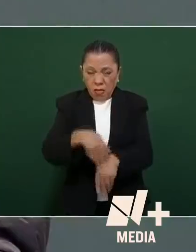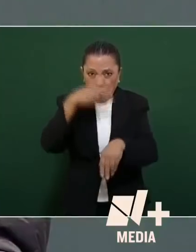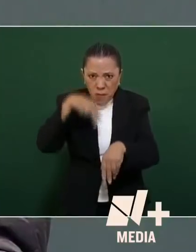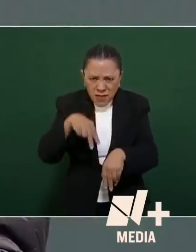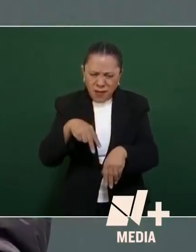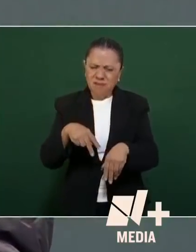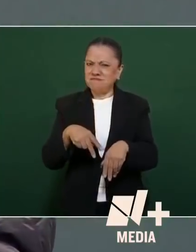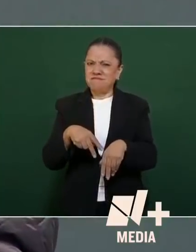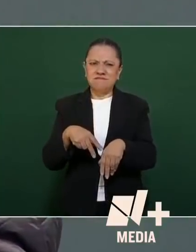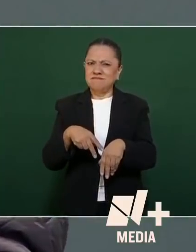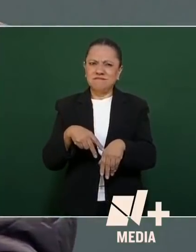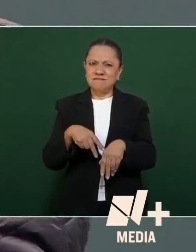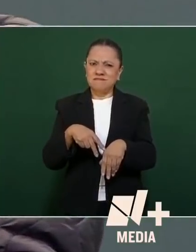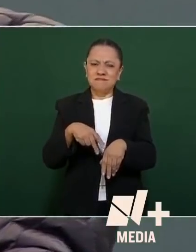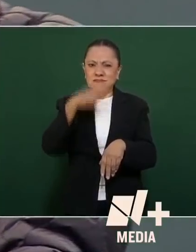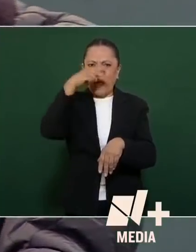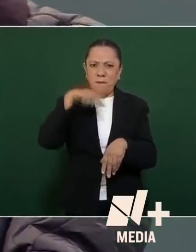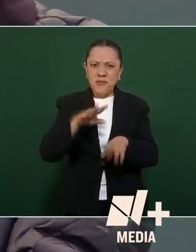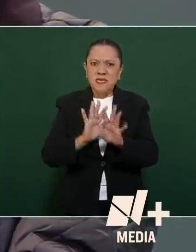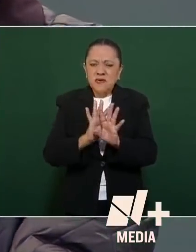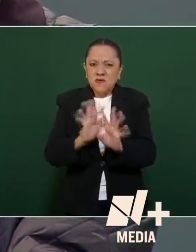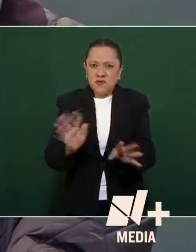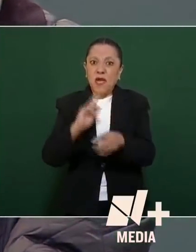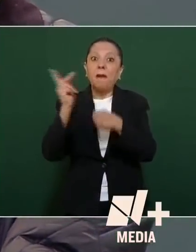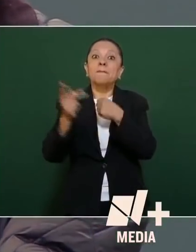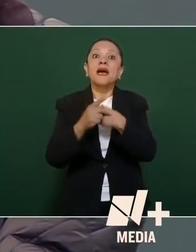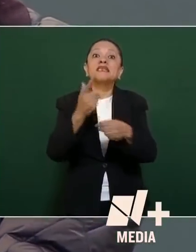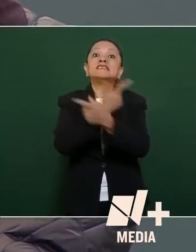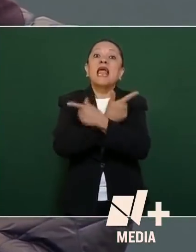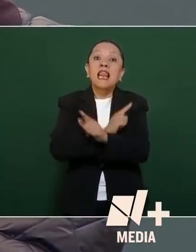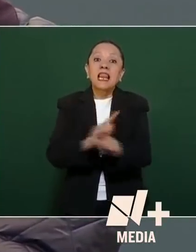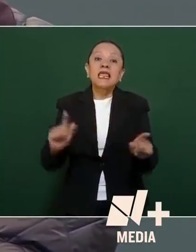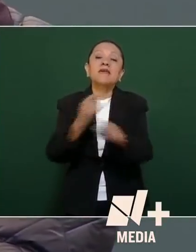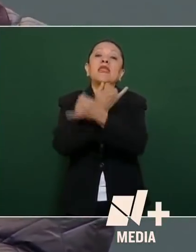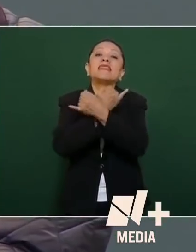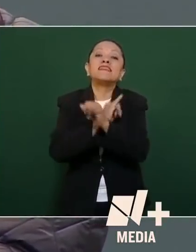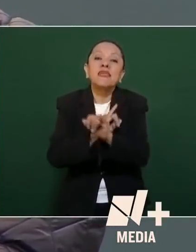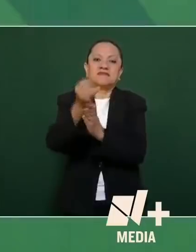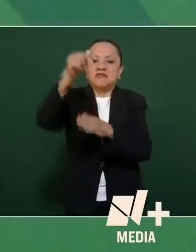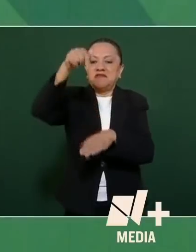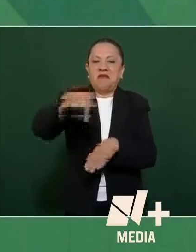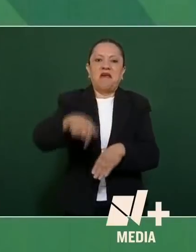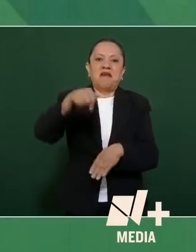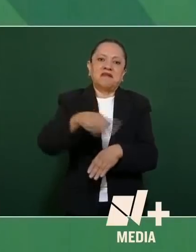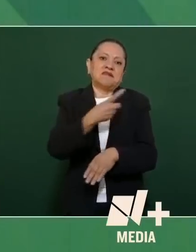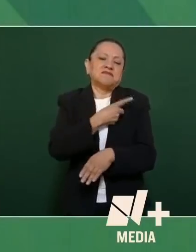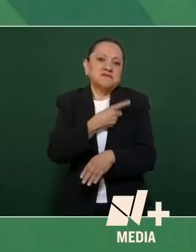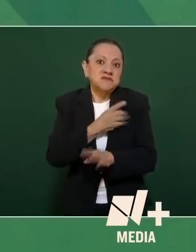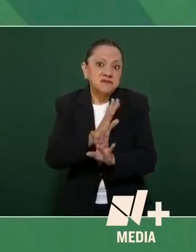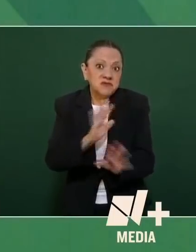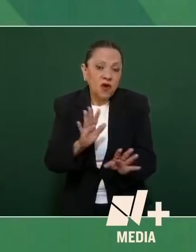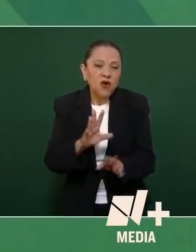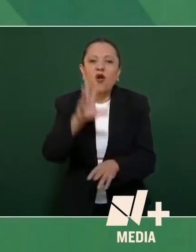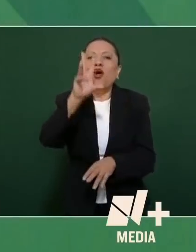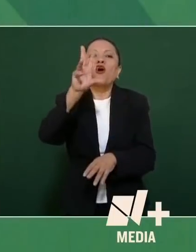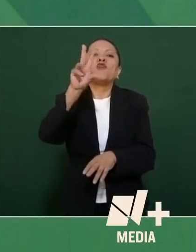que México es un país libre, independiente, soberano, que no somos